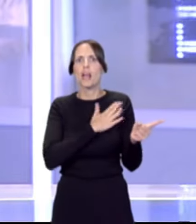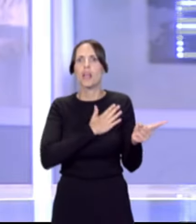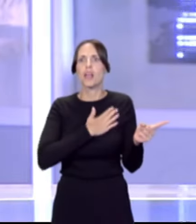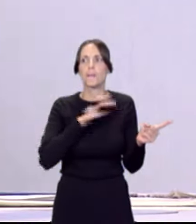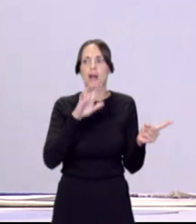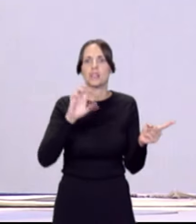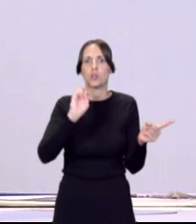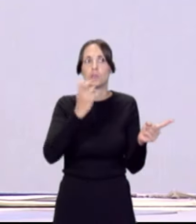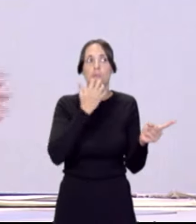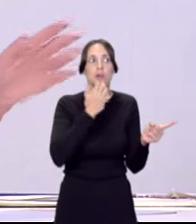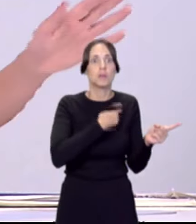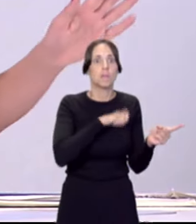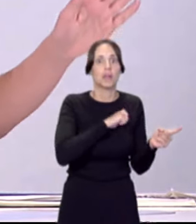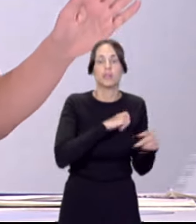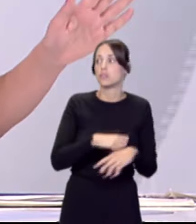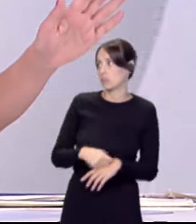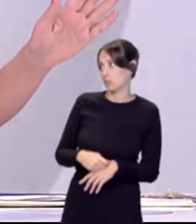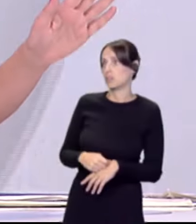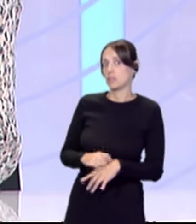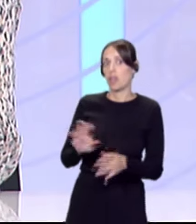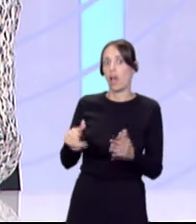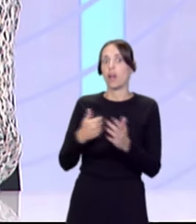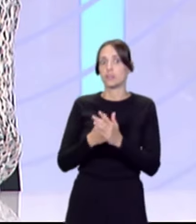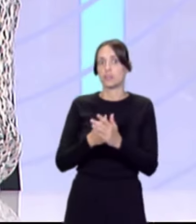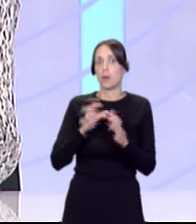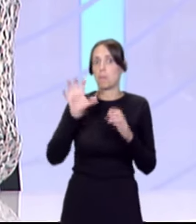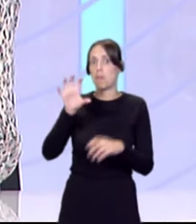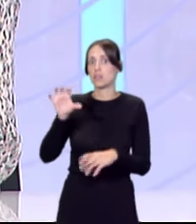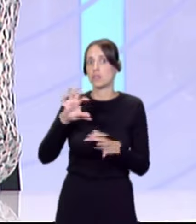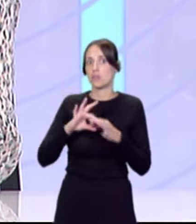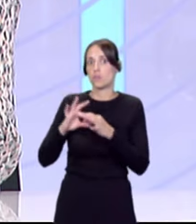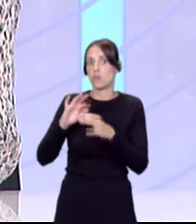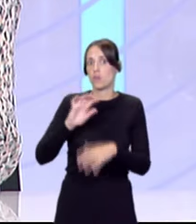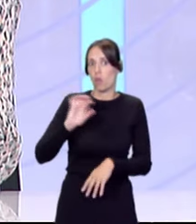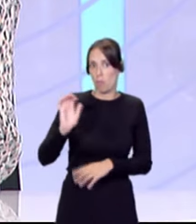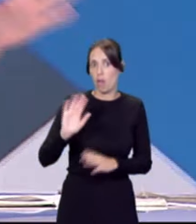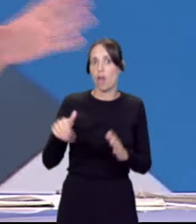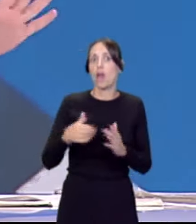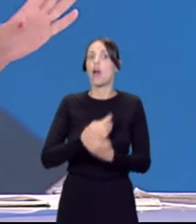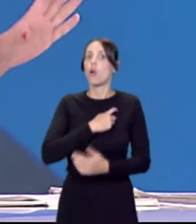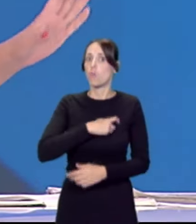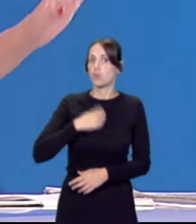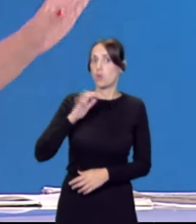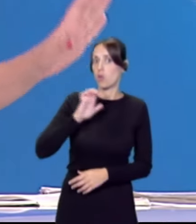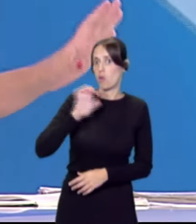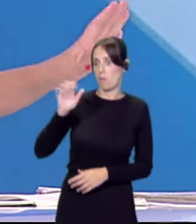España. Algunos hablamos de miembros de la Unión Europea, y sí, la propia presidenta de la Comisión Europea. Cierto. Que lo ve con buenos